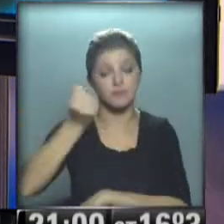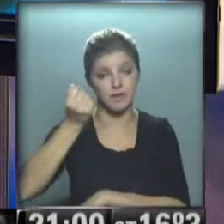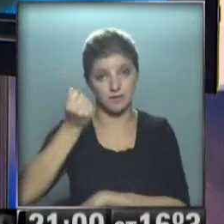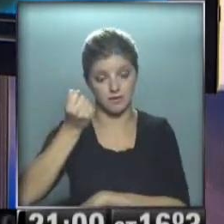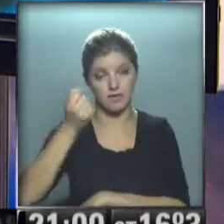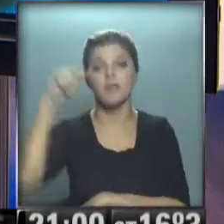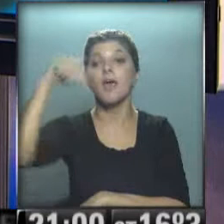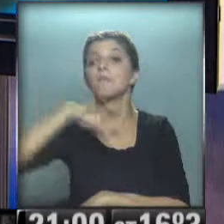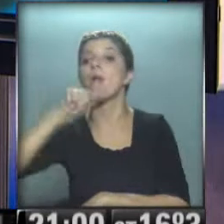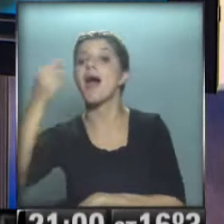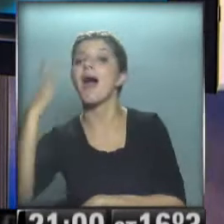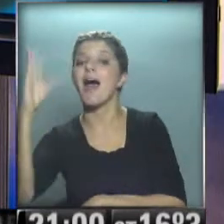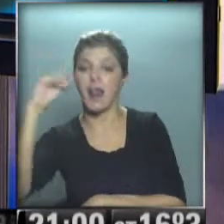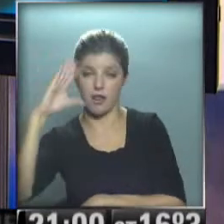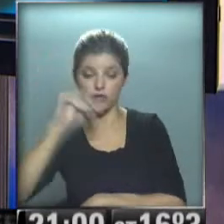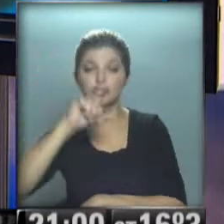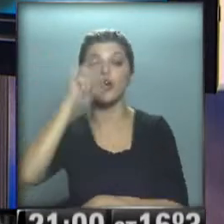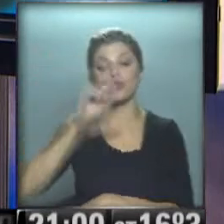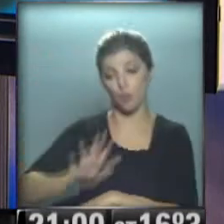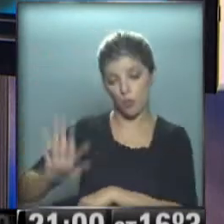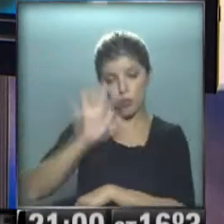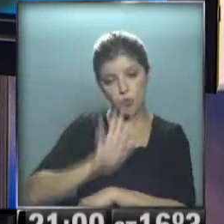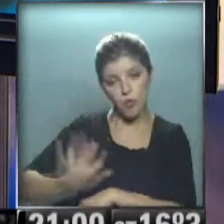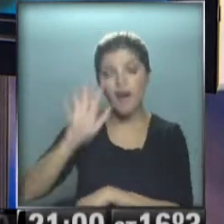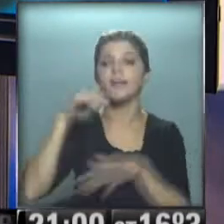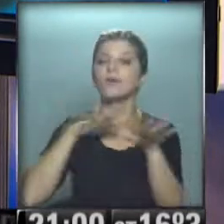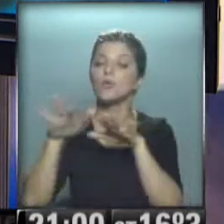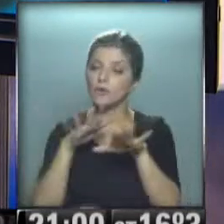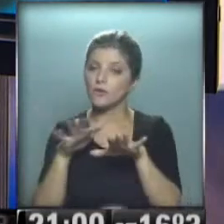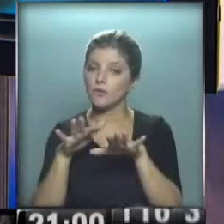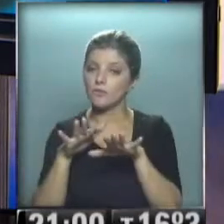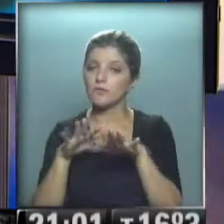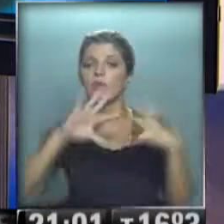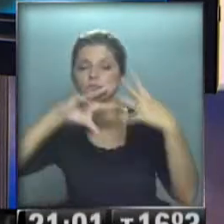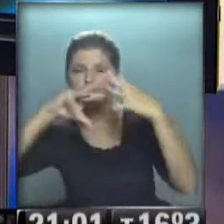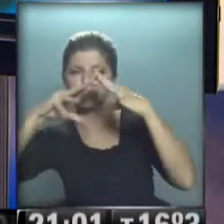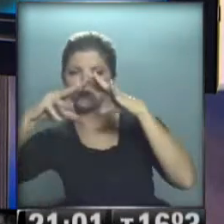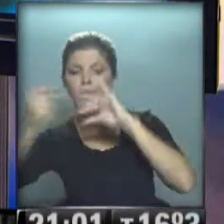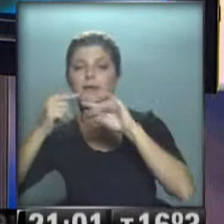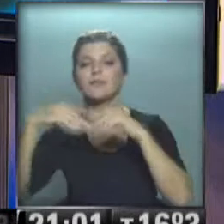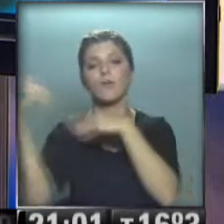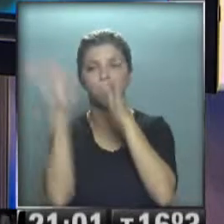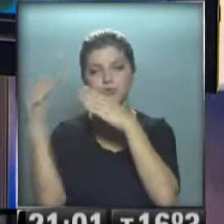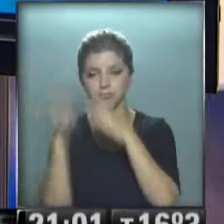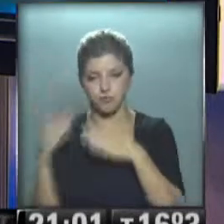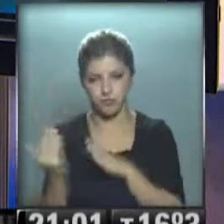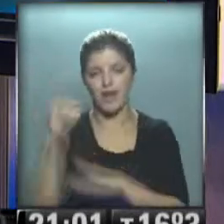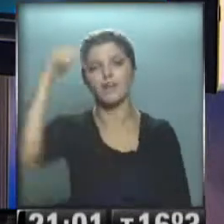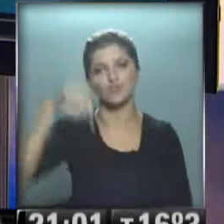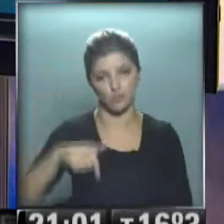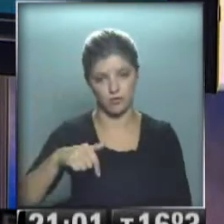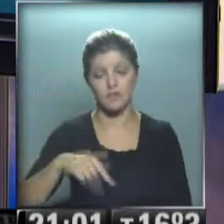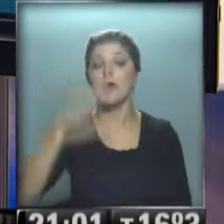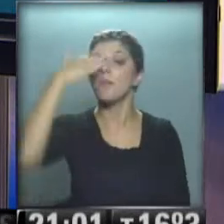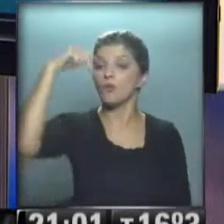a partir de la noche. En el resto de la zona centro-oeste, las condiciones meteorológicas serán de nubosidad variable y el viento que cambiará al sector sur. Por